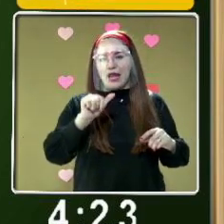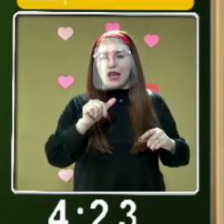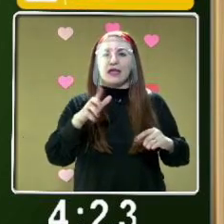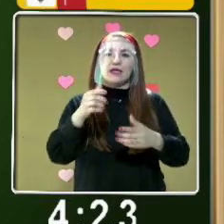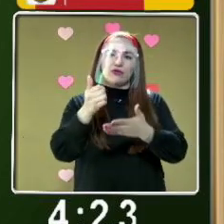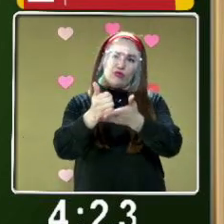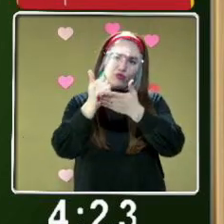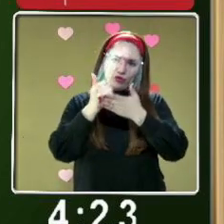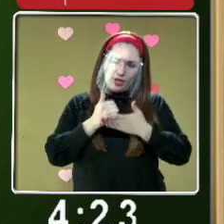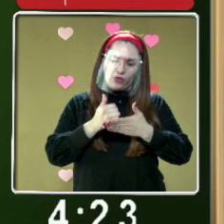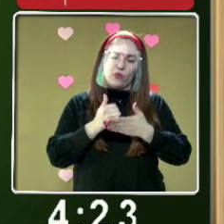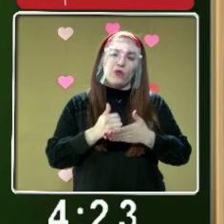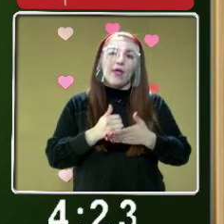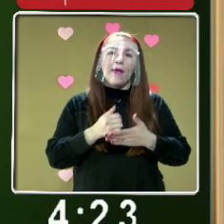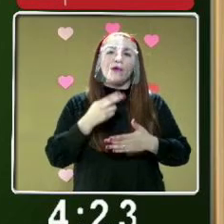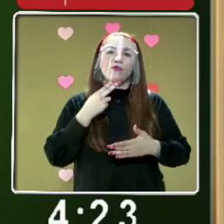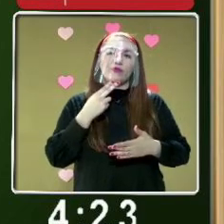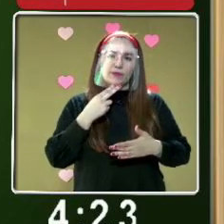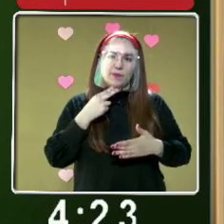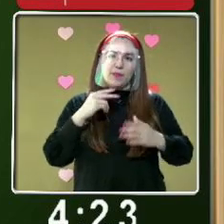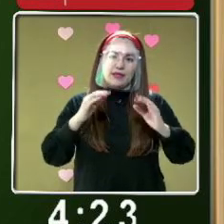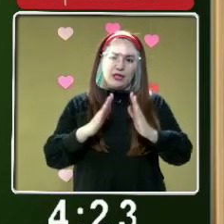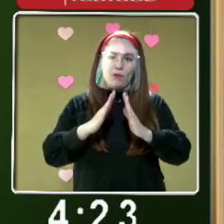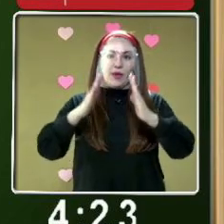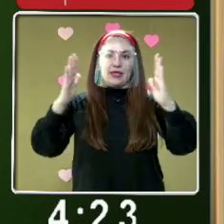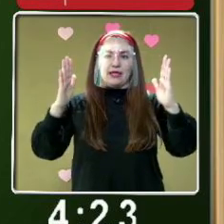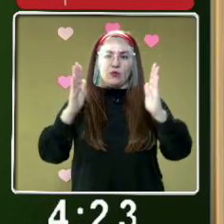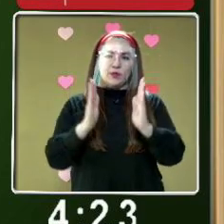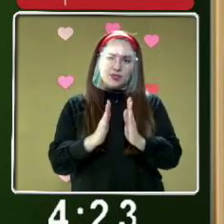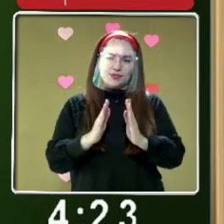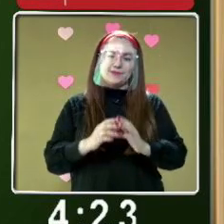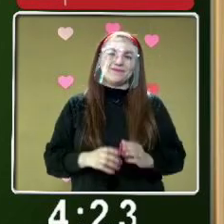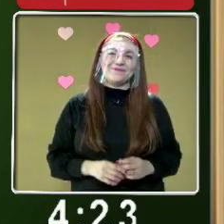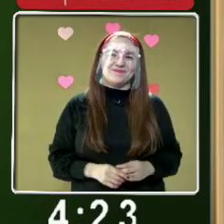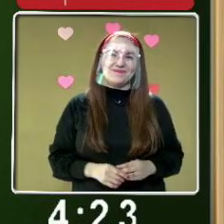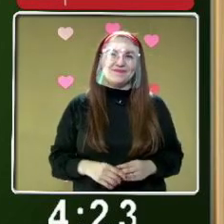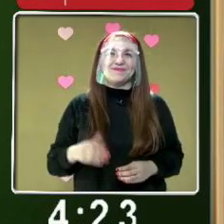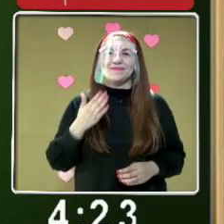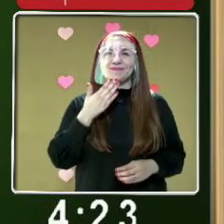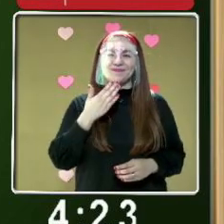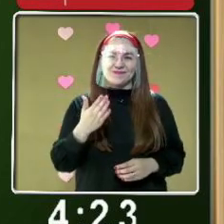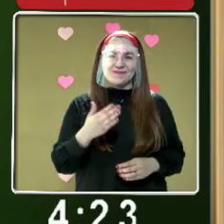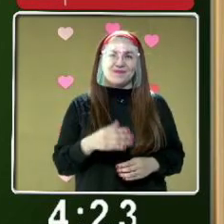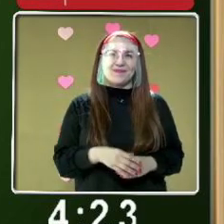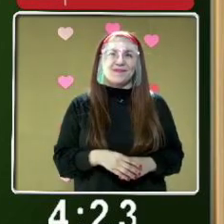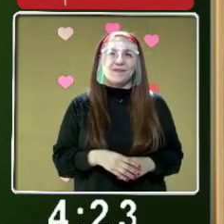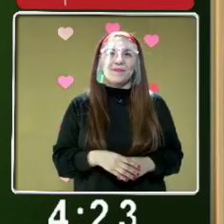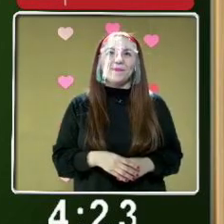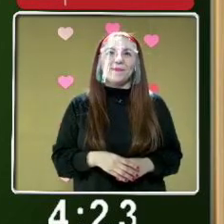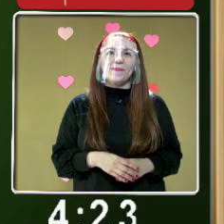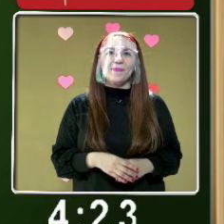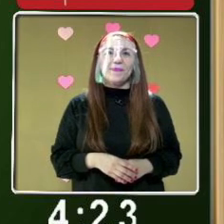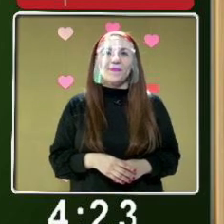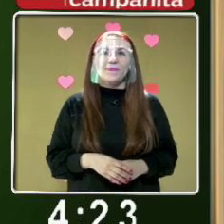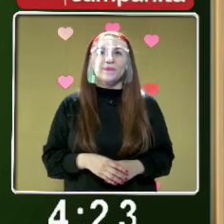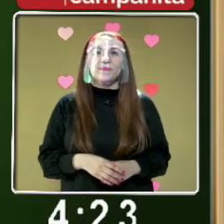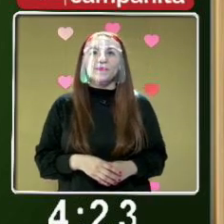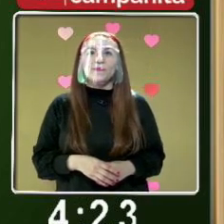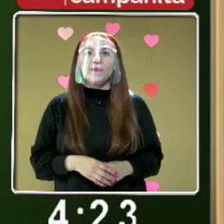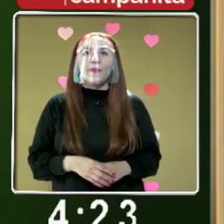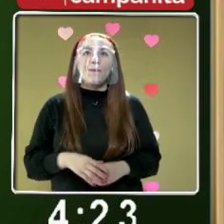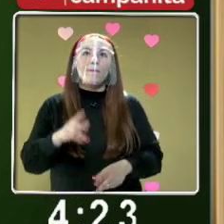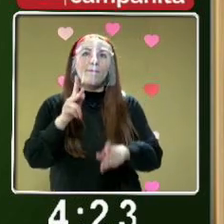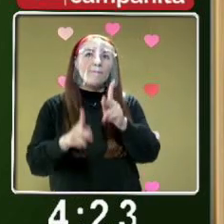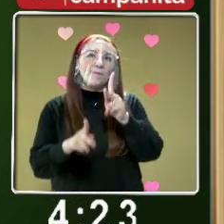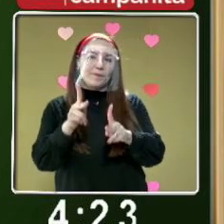o más grandes o más pequeñas. Pero bueno, maestra. Bueno, regresamos aquí al escritorio con nosotros. Ok. Y vamos a platicar